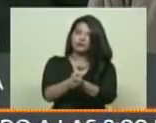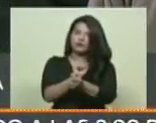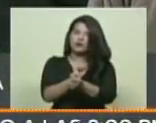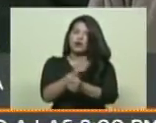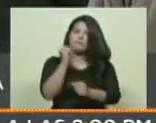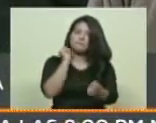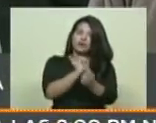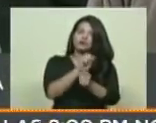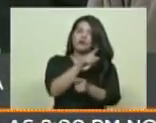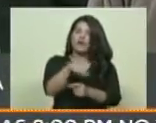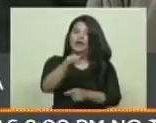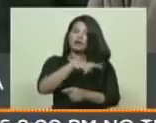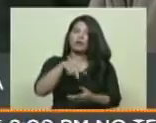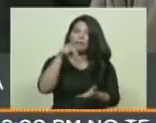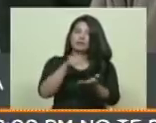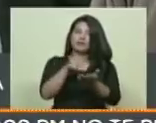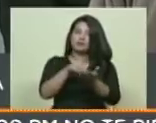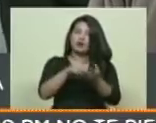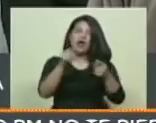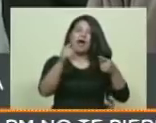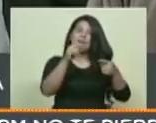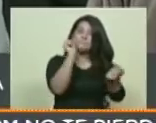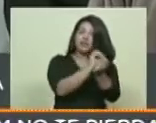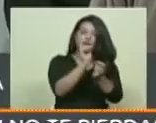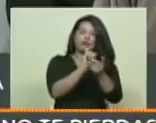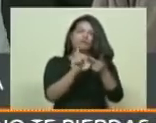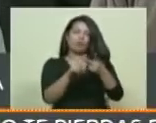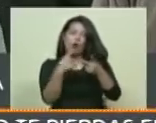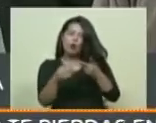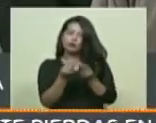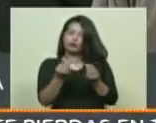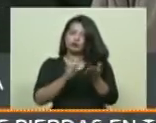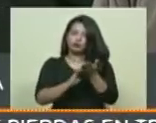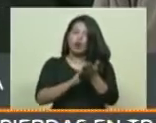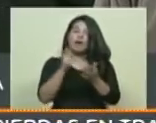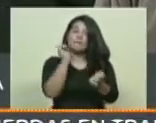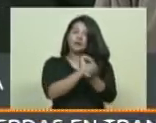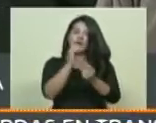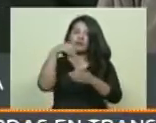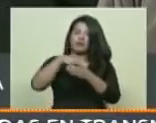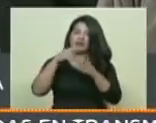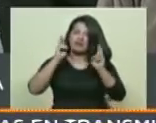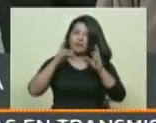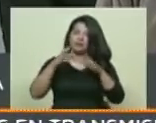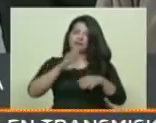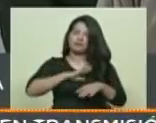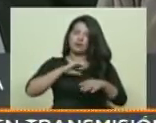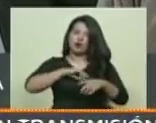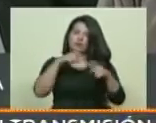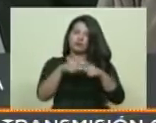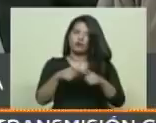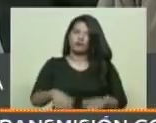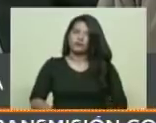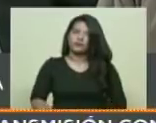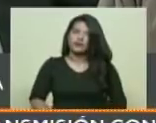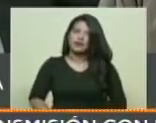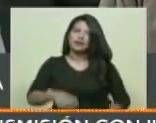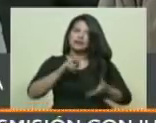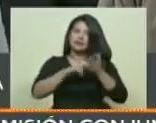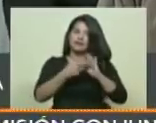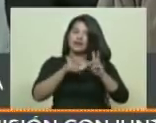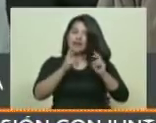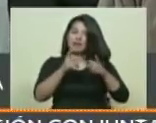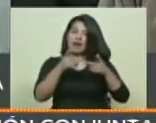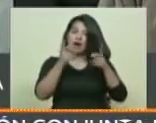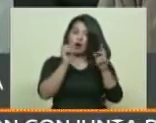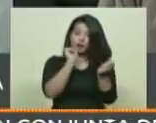por su participación en los hechos incluidos dentro del mandato de la Comisión, tanto en la jurisdicción